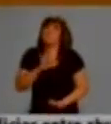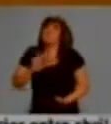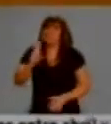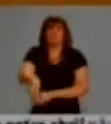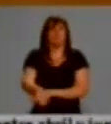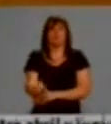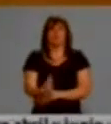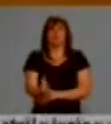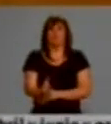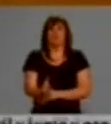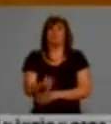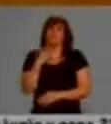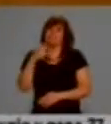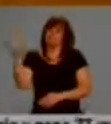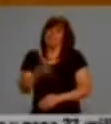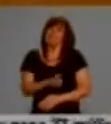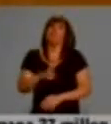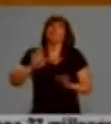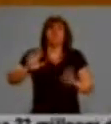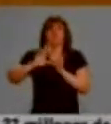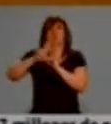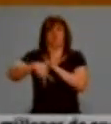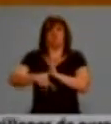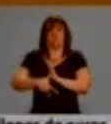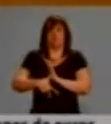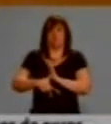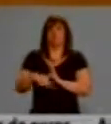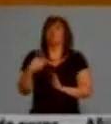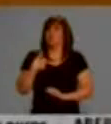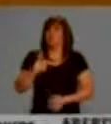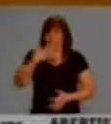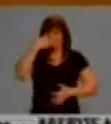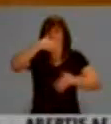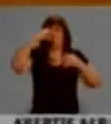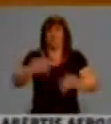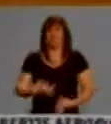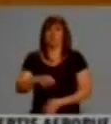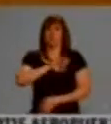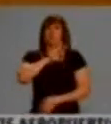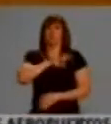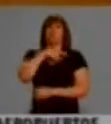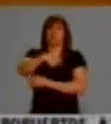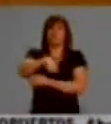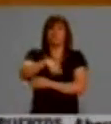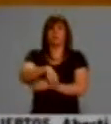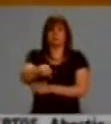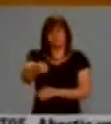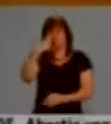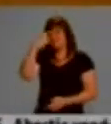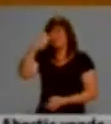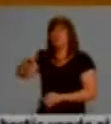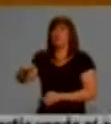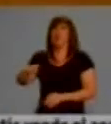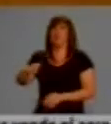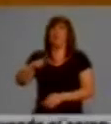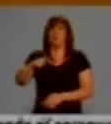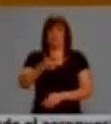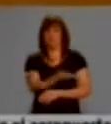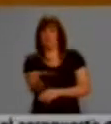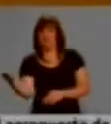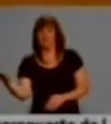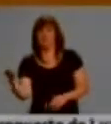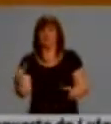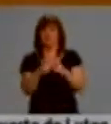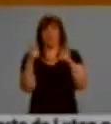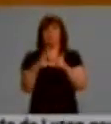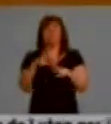sido así. Ha venido tarde. Estoy convencido también, señor presidente, que usted sabe que la mayoría de los ciudadanos